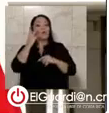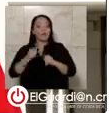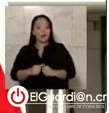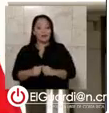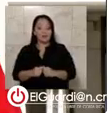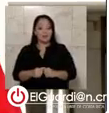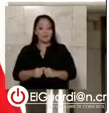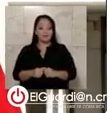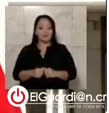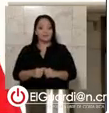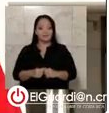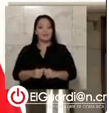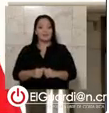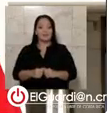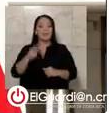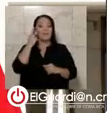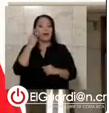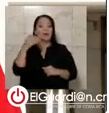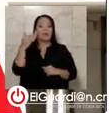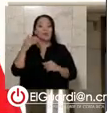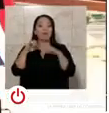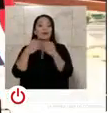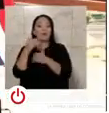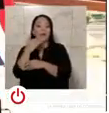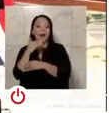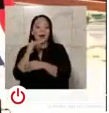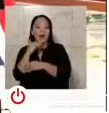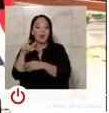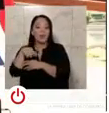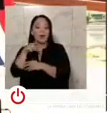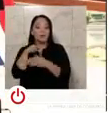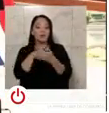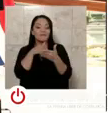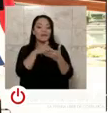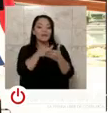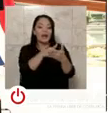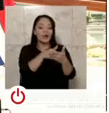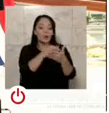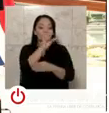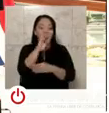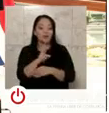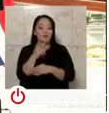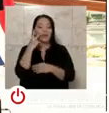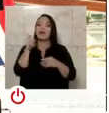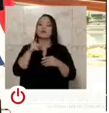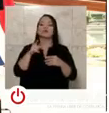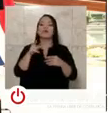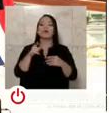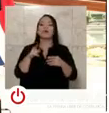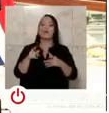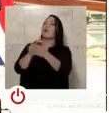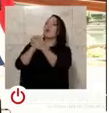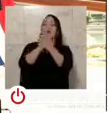un gol de esos 3, ¿verdad? Gritaban como que la selección de Costa Rica hubiera pasado a la siguiente etapa